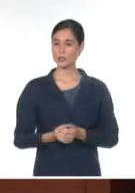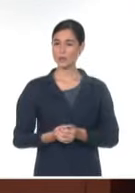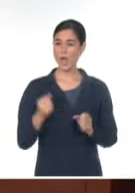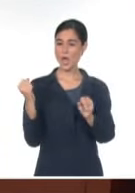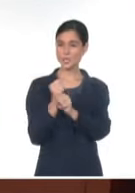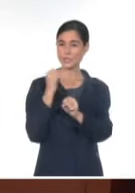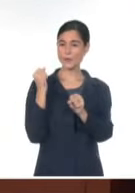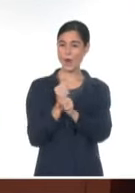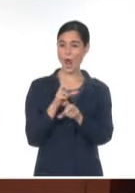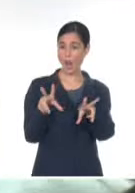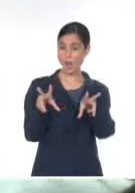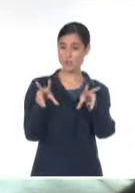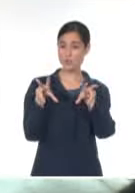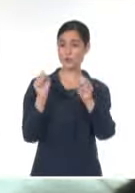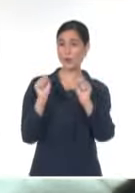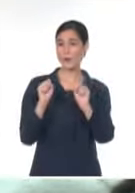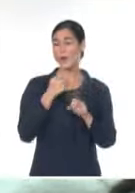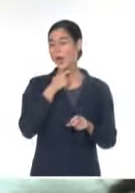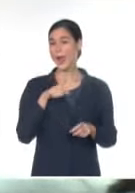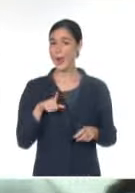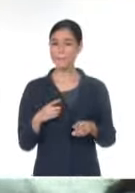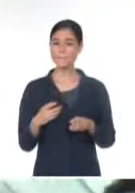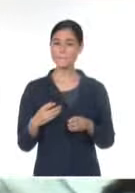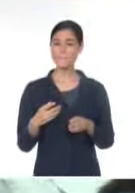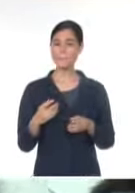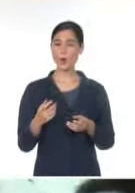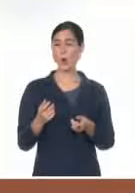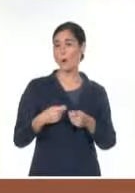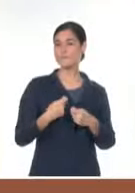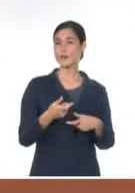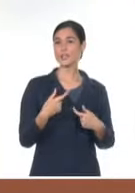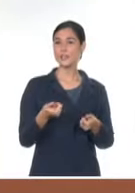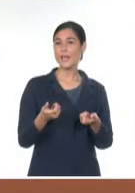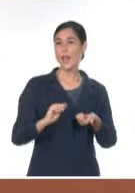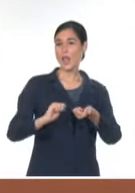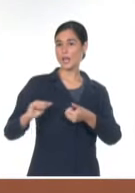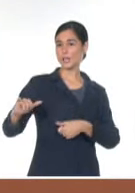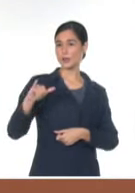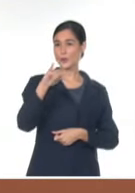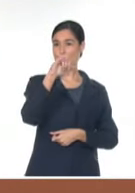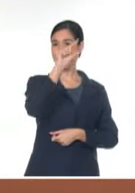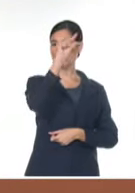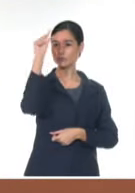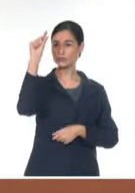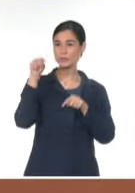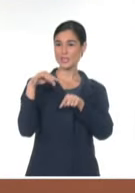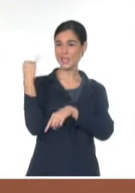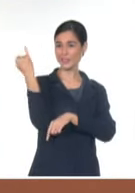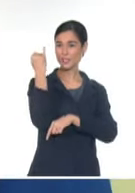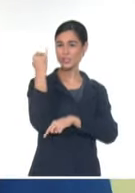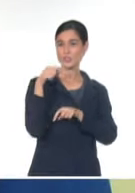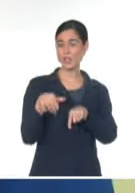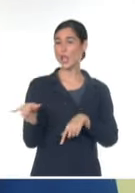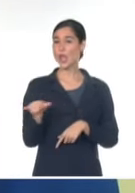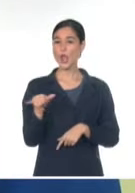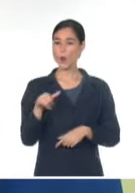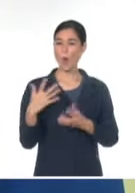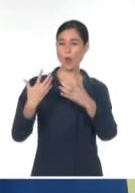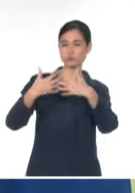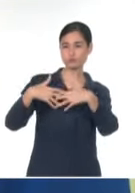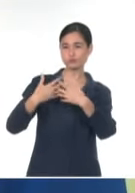ingresos, como la exportación directa desde el Aeropuerto Internacional Jardines del Rey, además de la elevación de la capacidad productiva